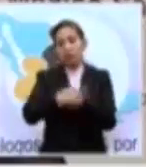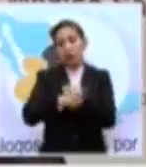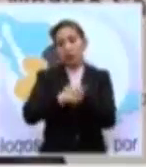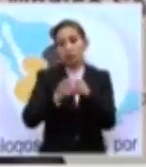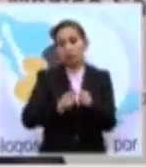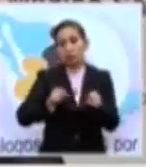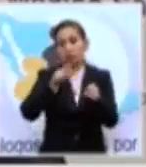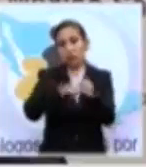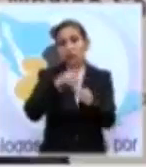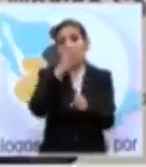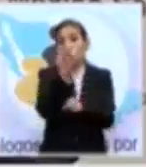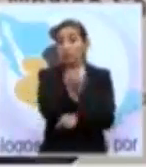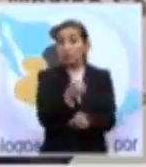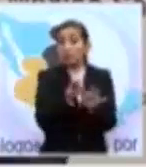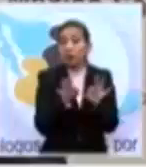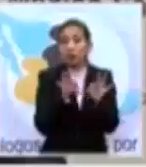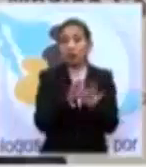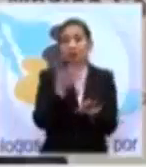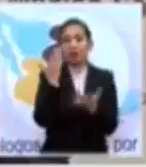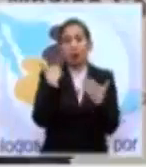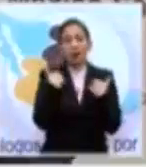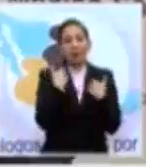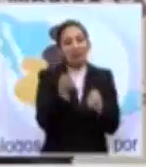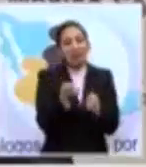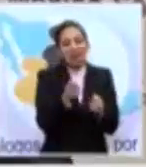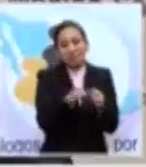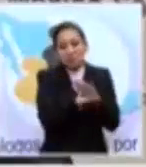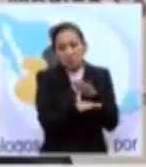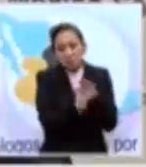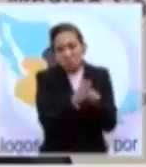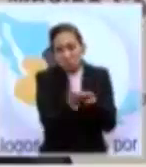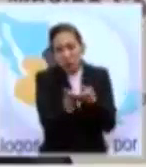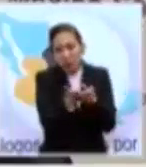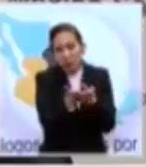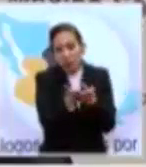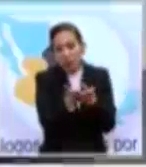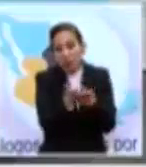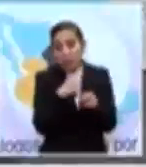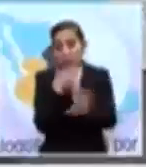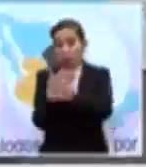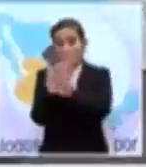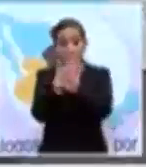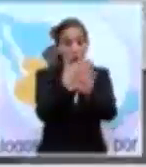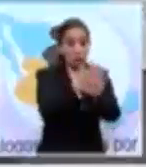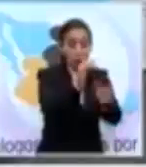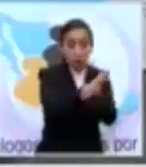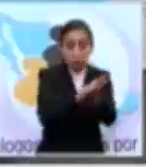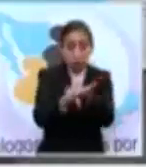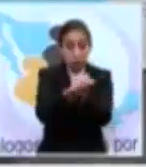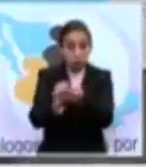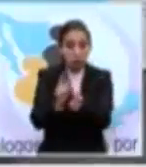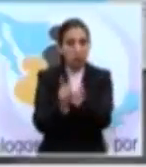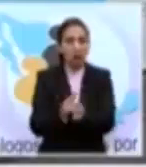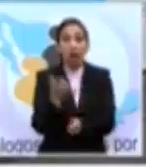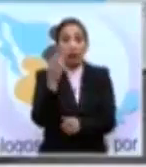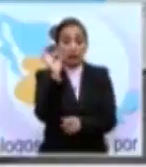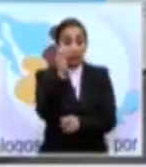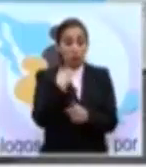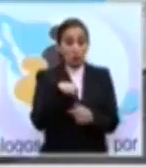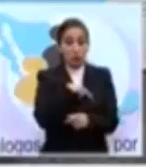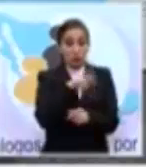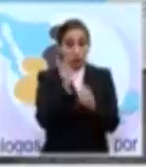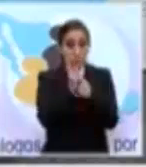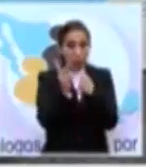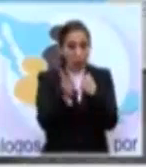es muy importante atender las causas y no solamente atender los efectos. El hecho de que tengamos un país en una crisis